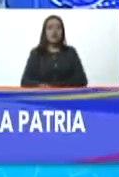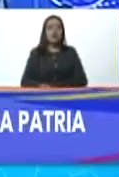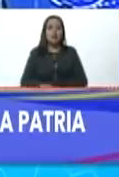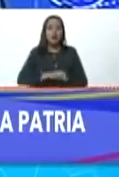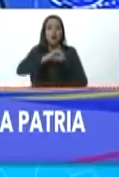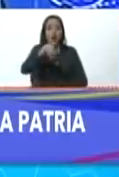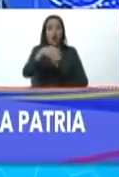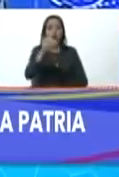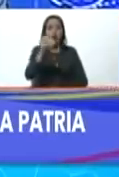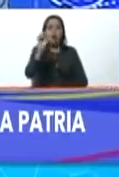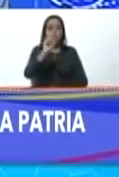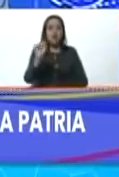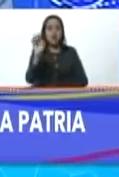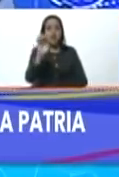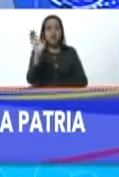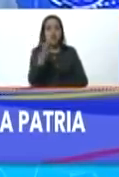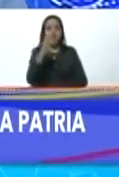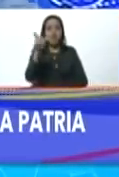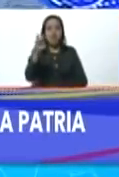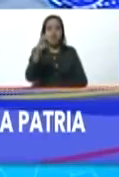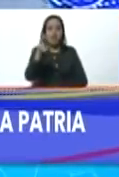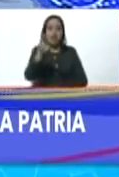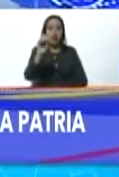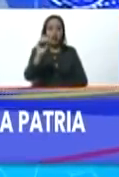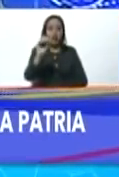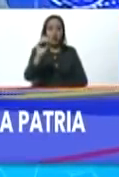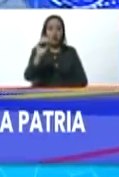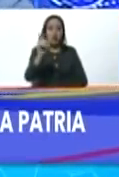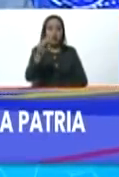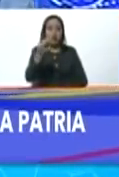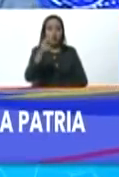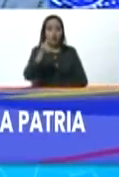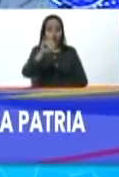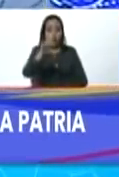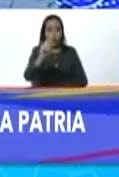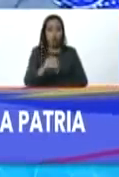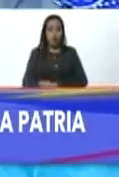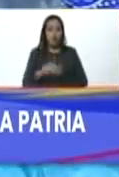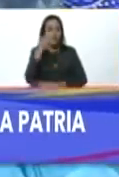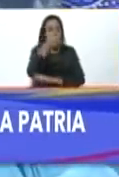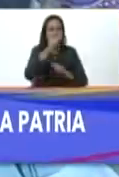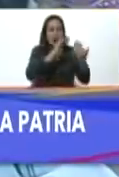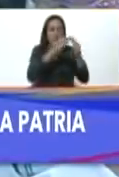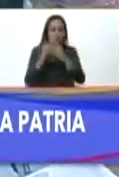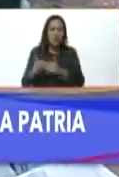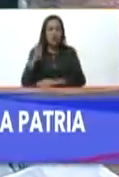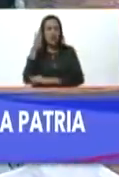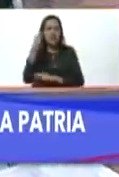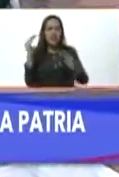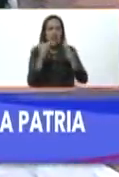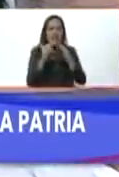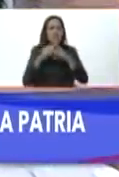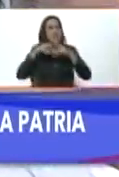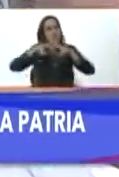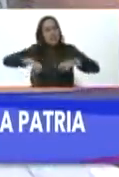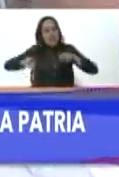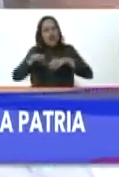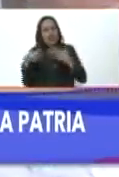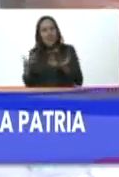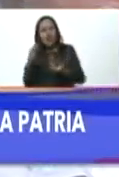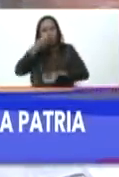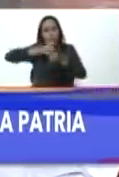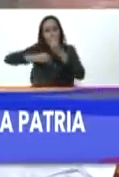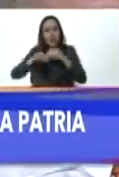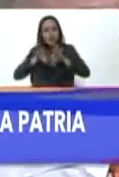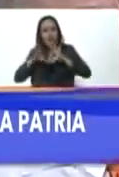Se iba a la comunidad, se iba a la casa de la gente, investigaba cómo vivía la gente, qué comía la